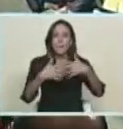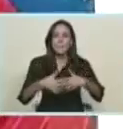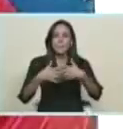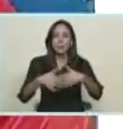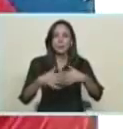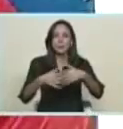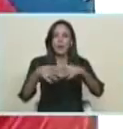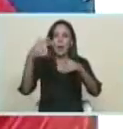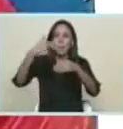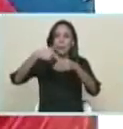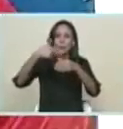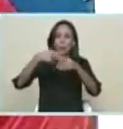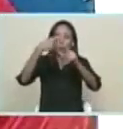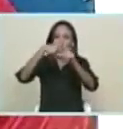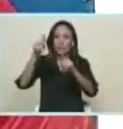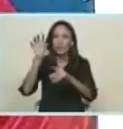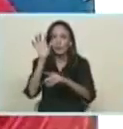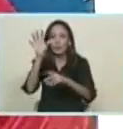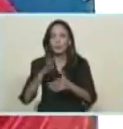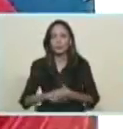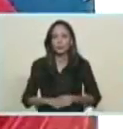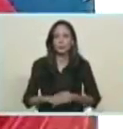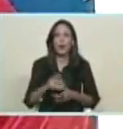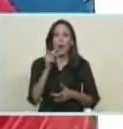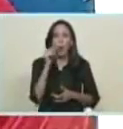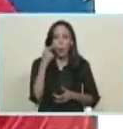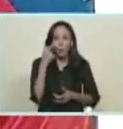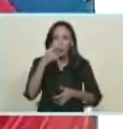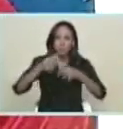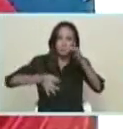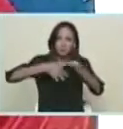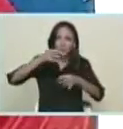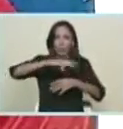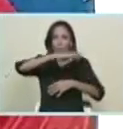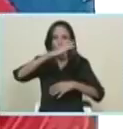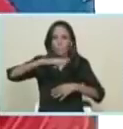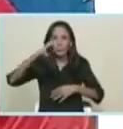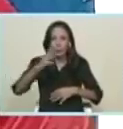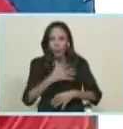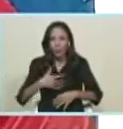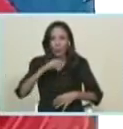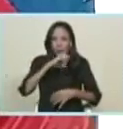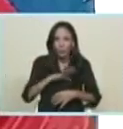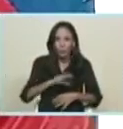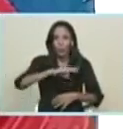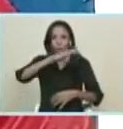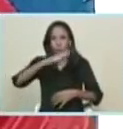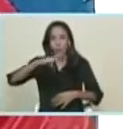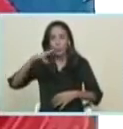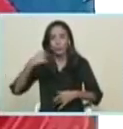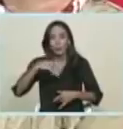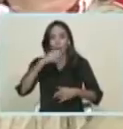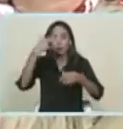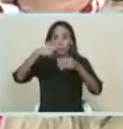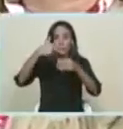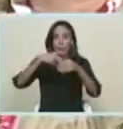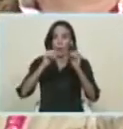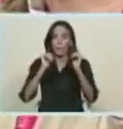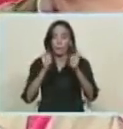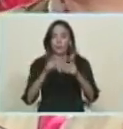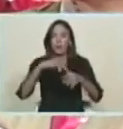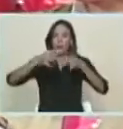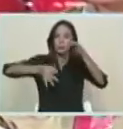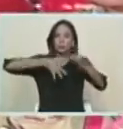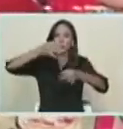transnacionales petroleras. Edgar, tú que hablas de un museo y de conocer la historia, el Museo del Petróleo debería empezar con